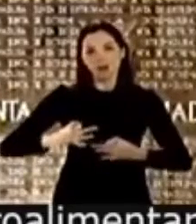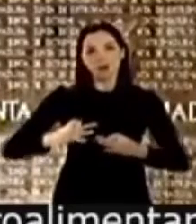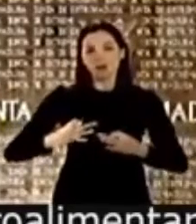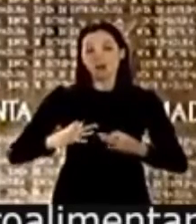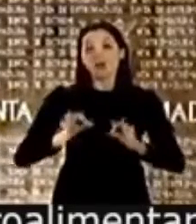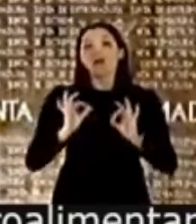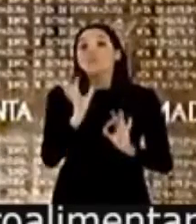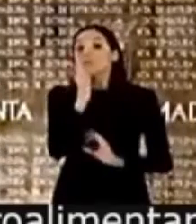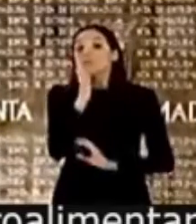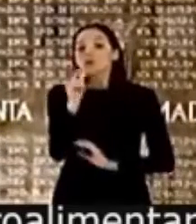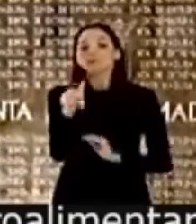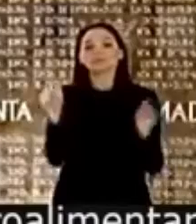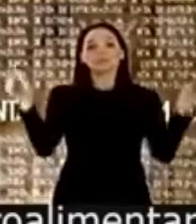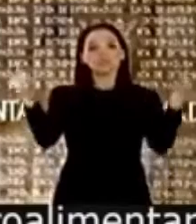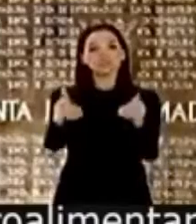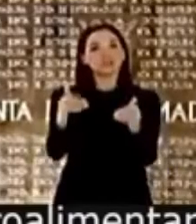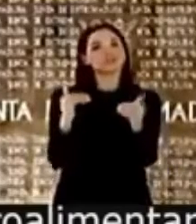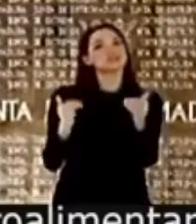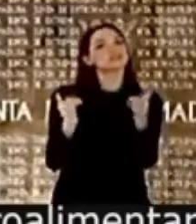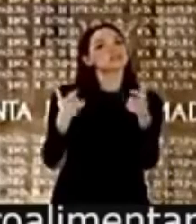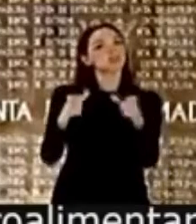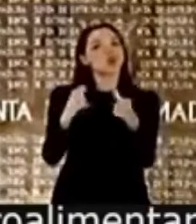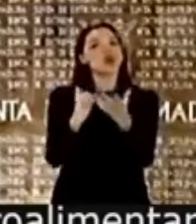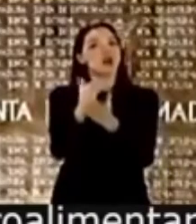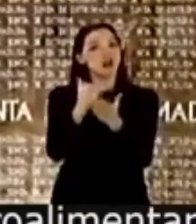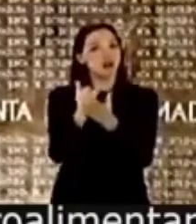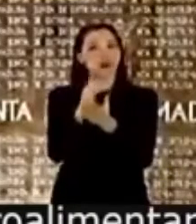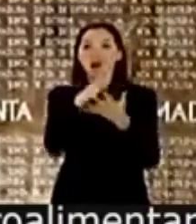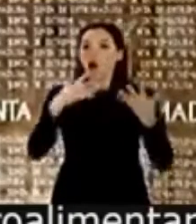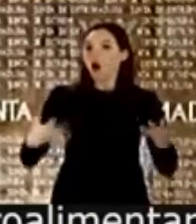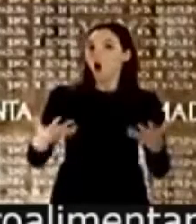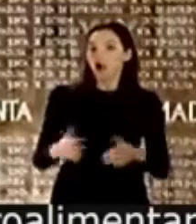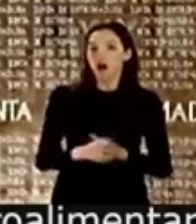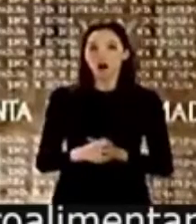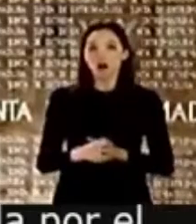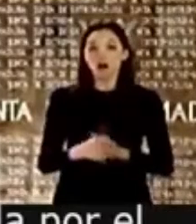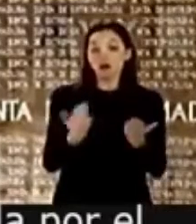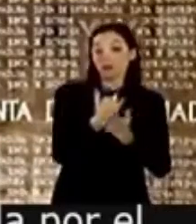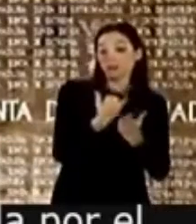rotunda por el sector agrario de hoy y por la agricultura y la